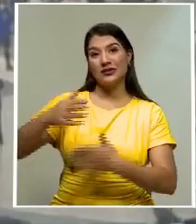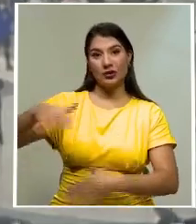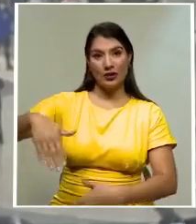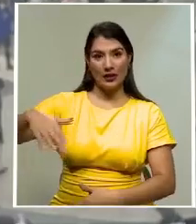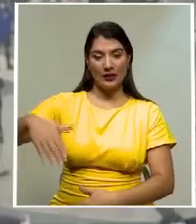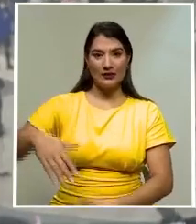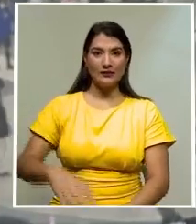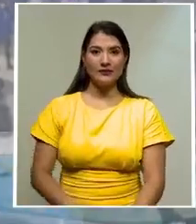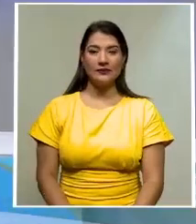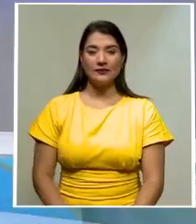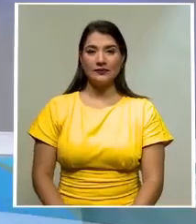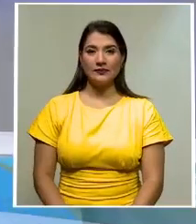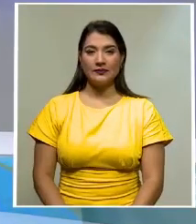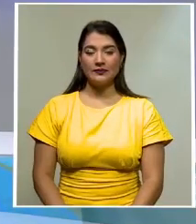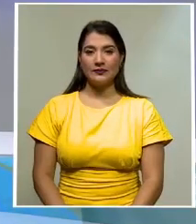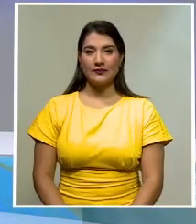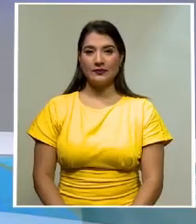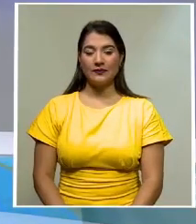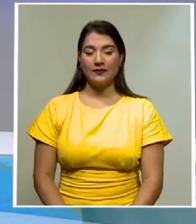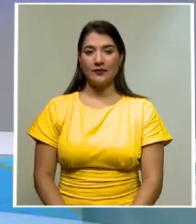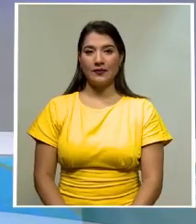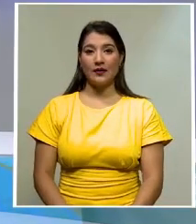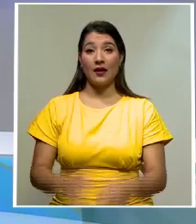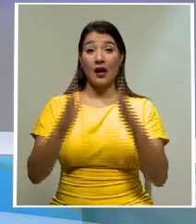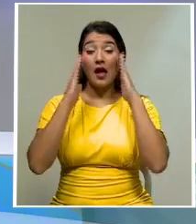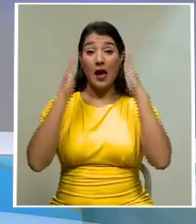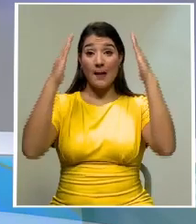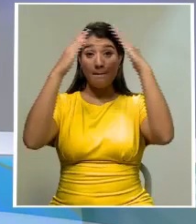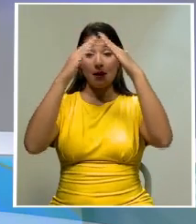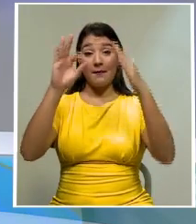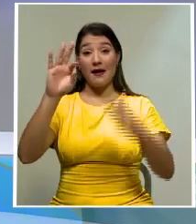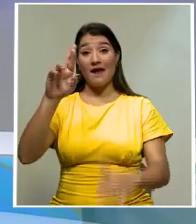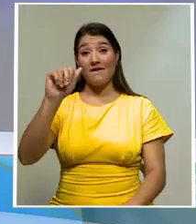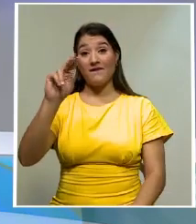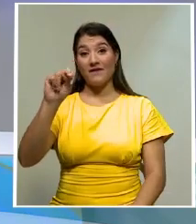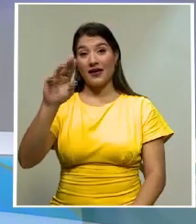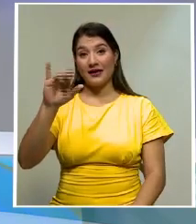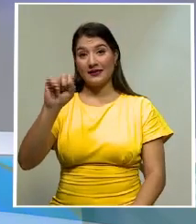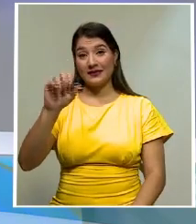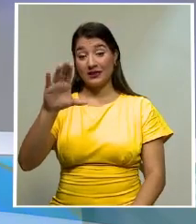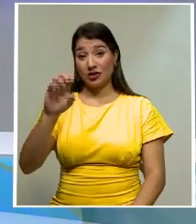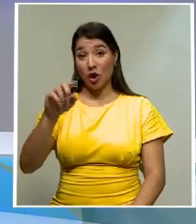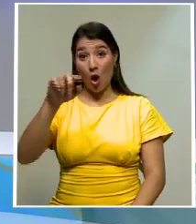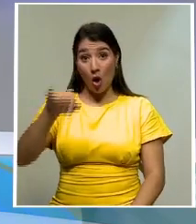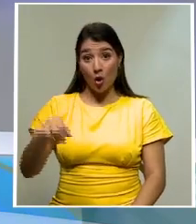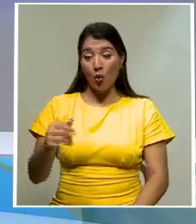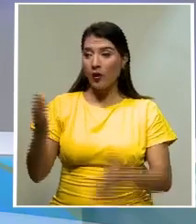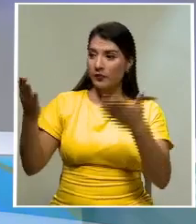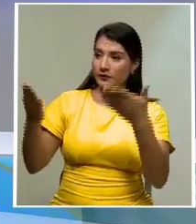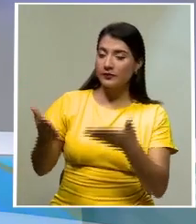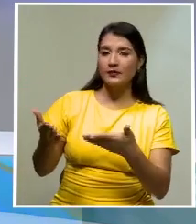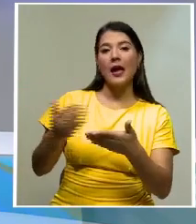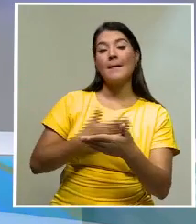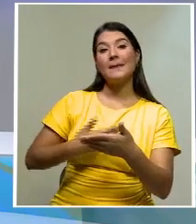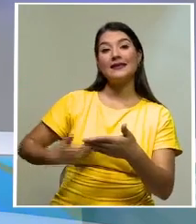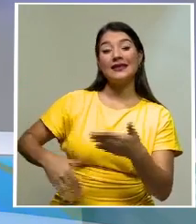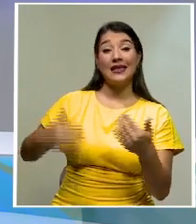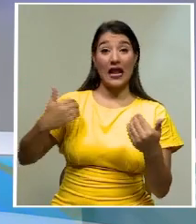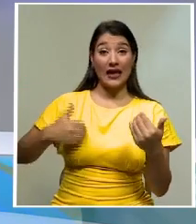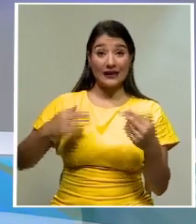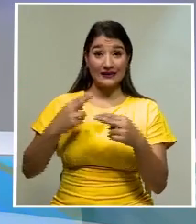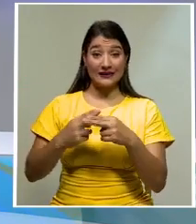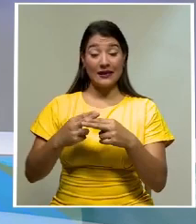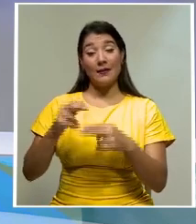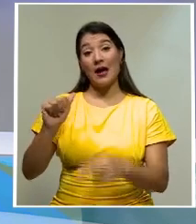tarde. El Papa Francisco recibió este jueves en el Vaticano a su compatriota, el presidente de Argentina,